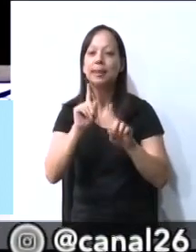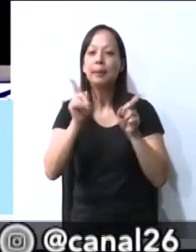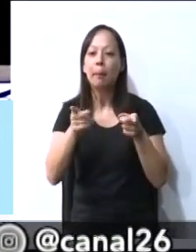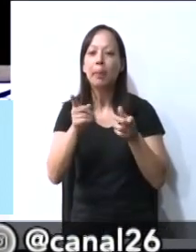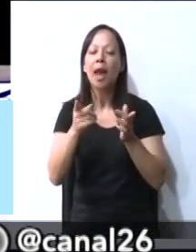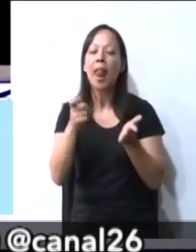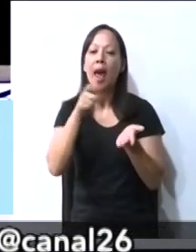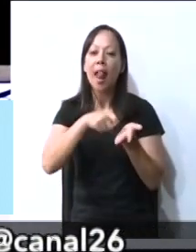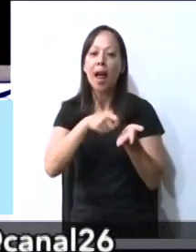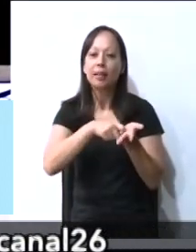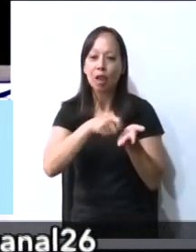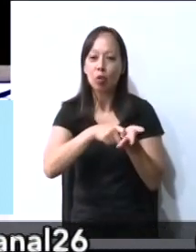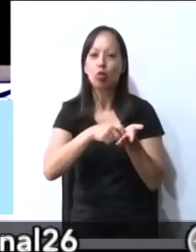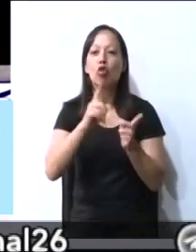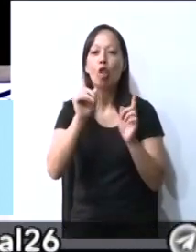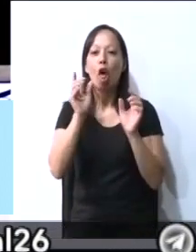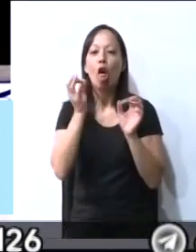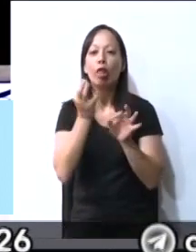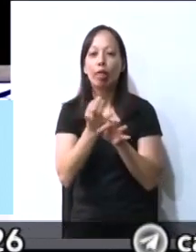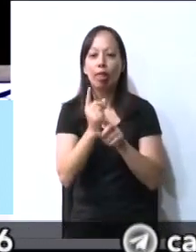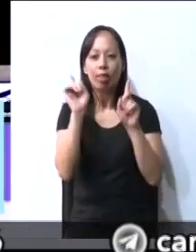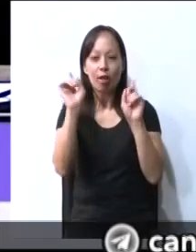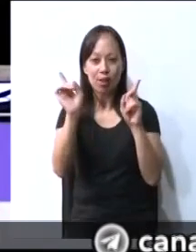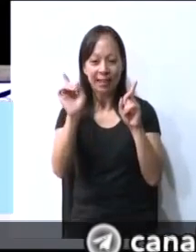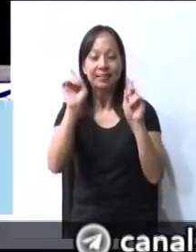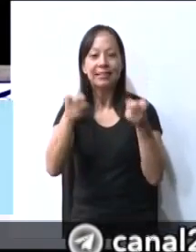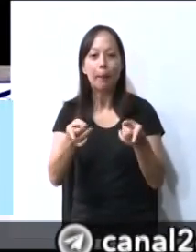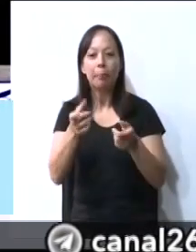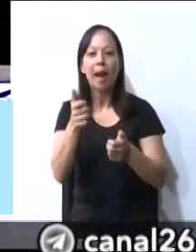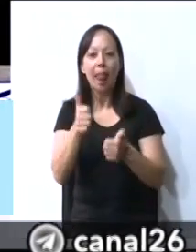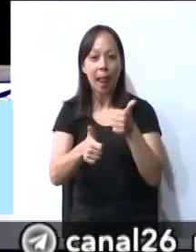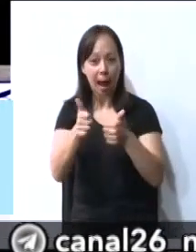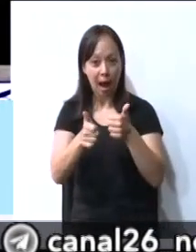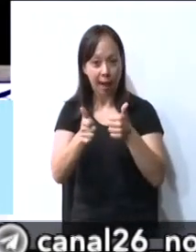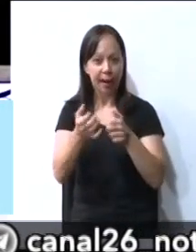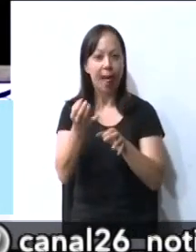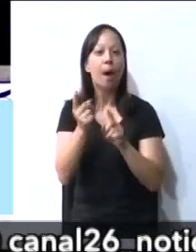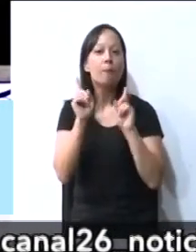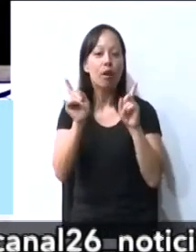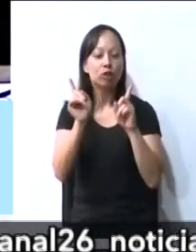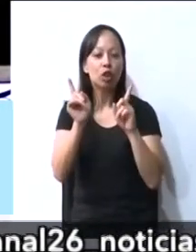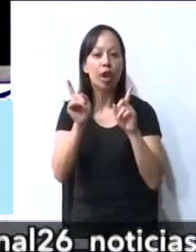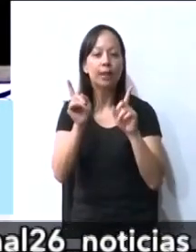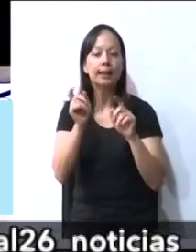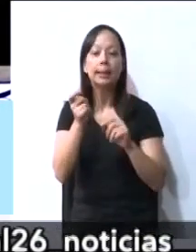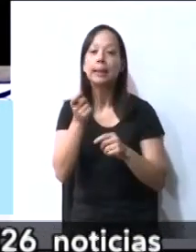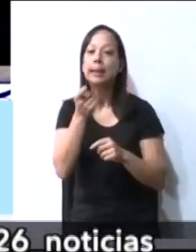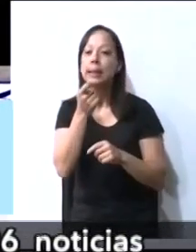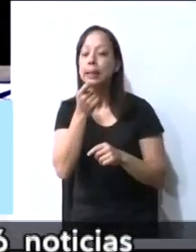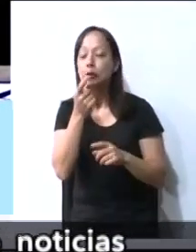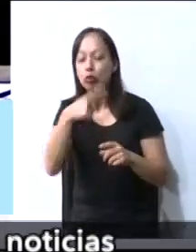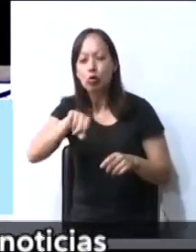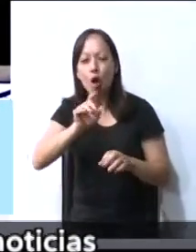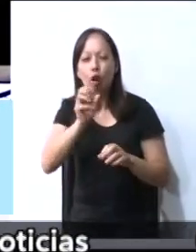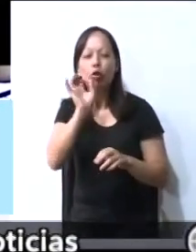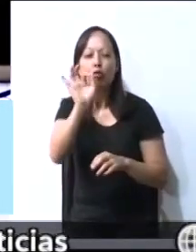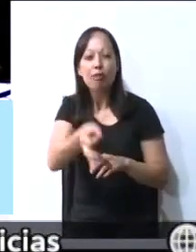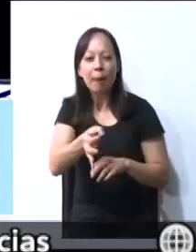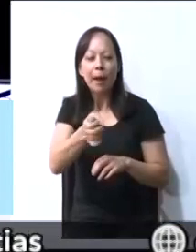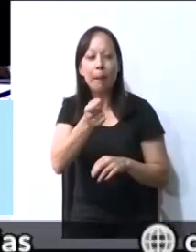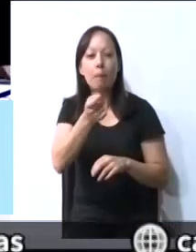reconocer y valorar el mérito en la carrera. En esto somos claros, sin buenos docentes no hay